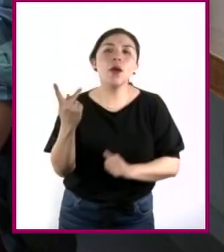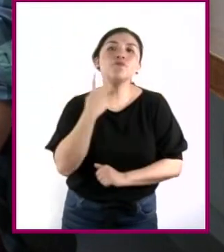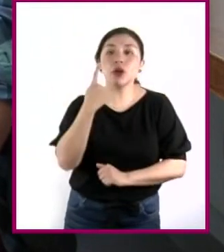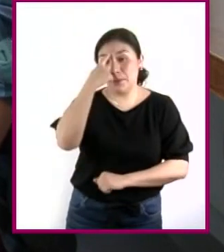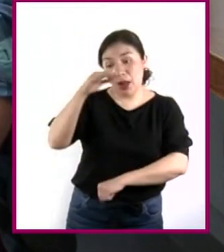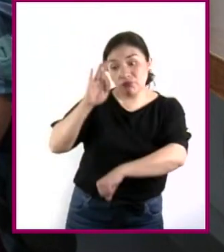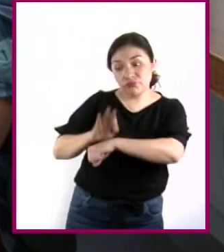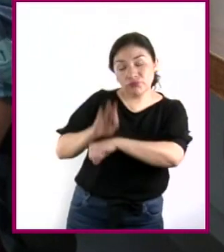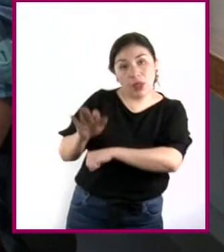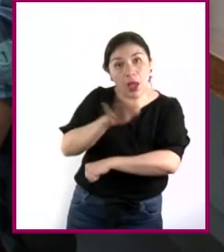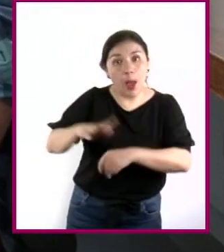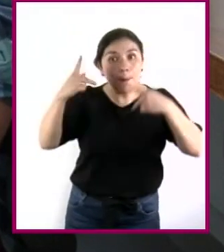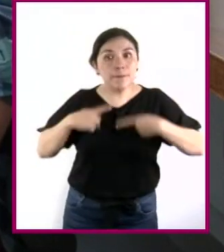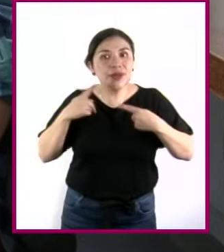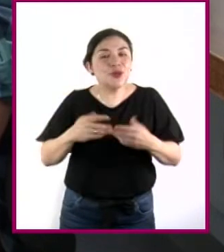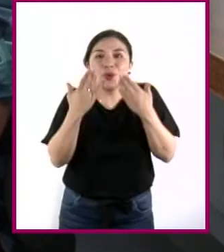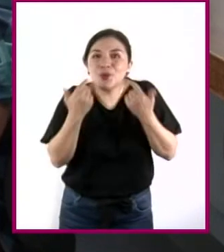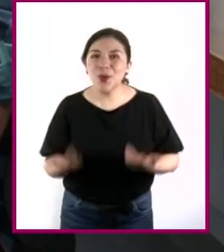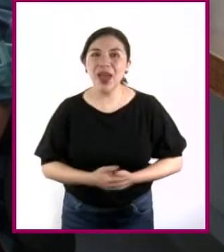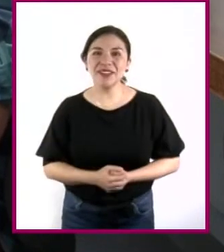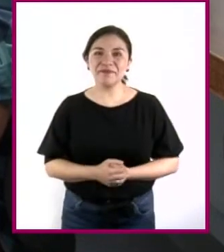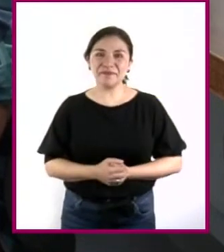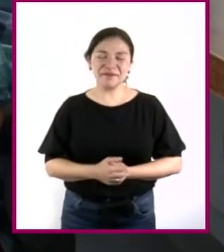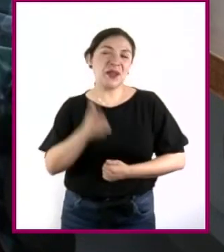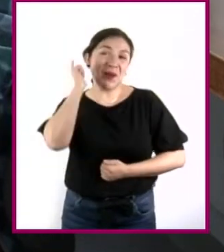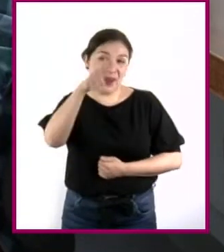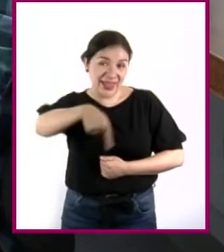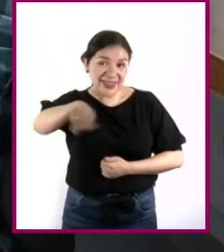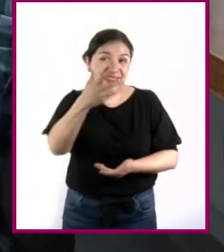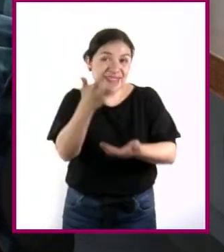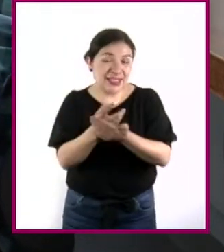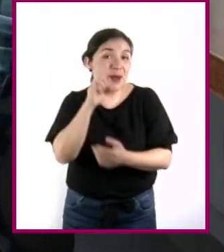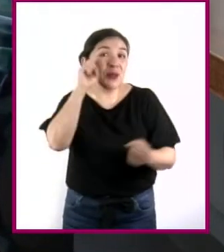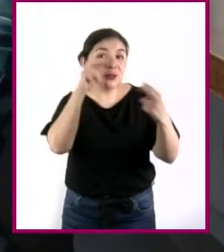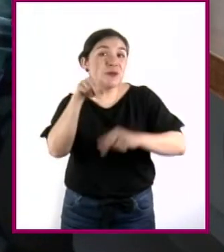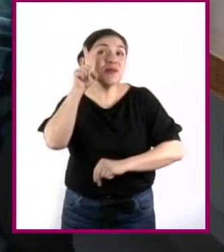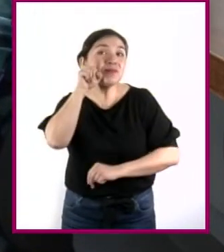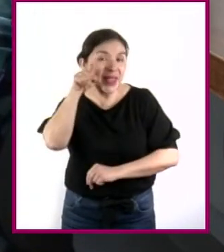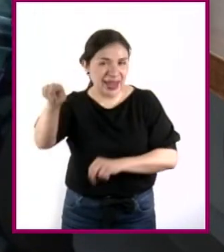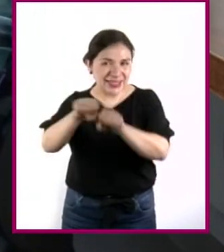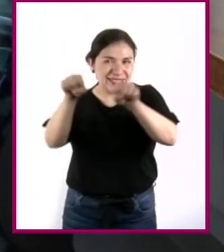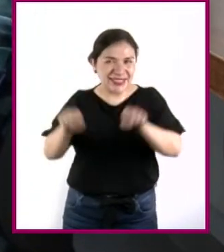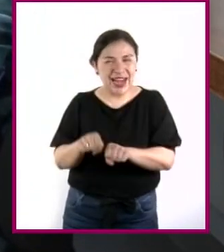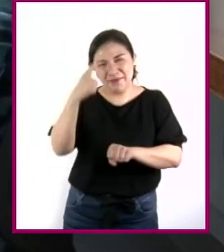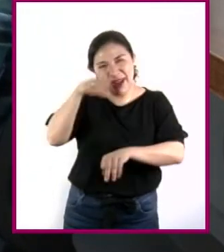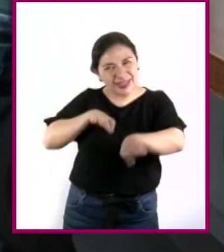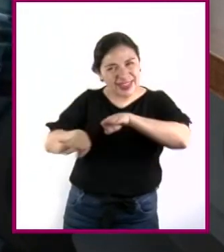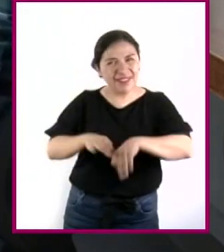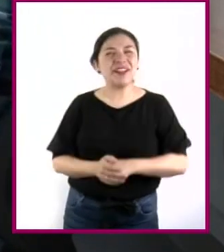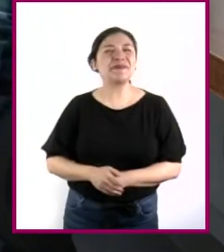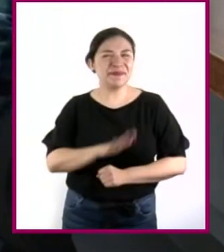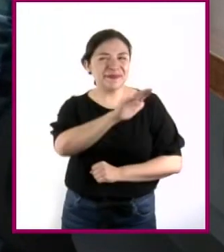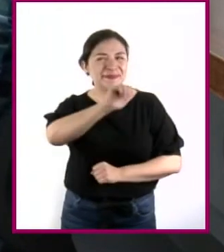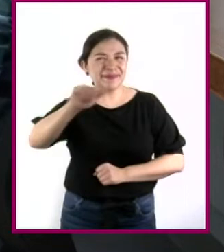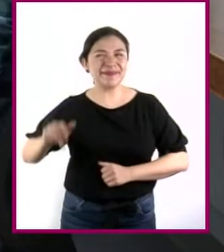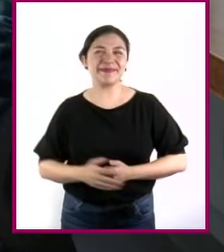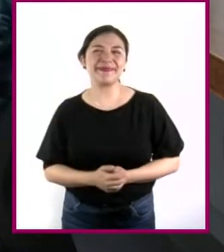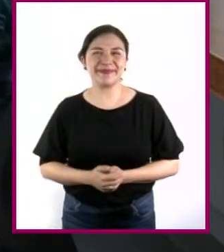el bienestar de sus poblaciones. Que descansen. Nos veremos mañana en la sala de redacción. Hasta